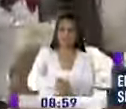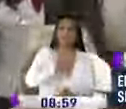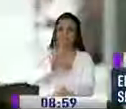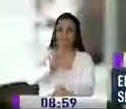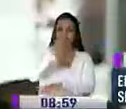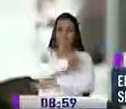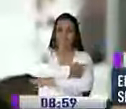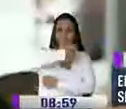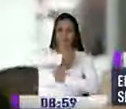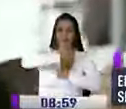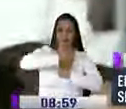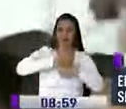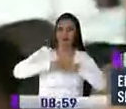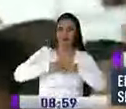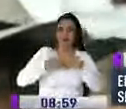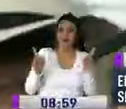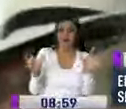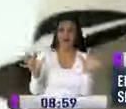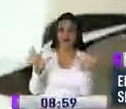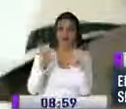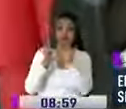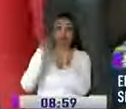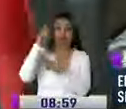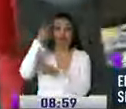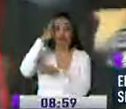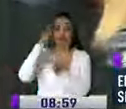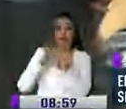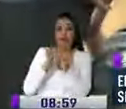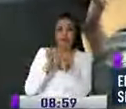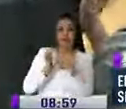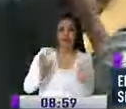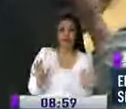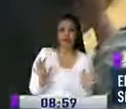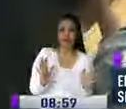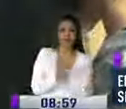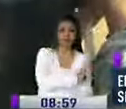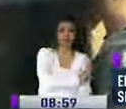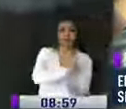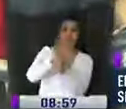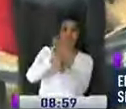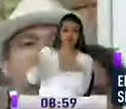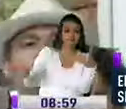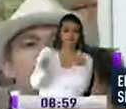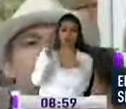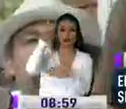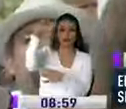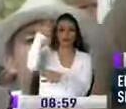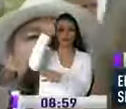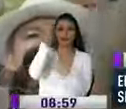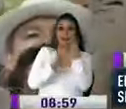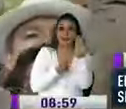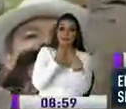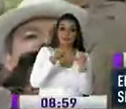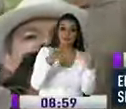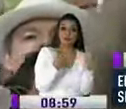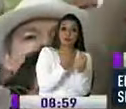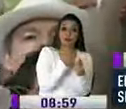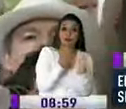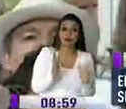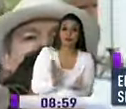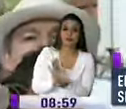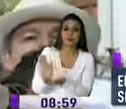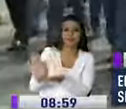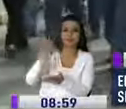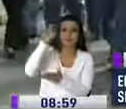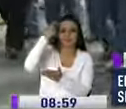día. Pero este acercamiento duró poco. Años después, las críticas en contra del régimen harían que los sindicatos y gremios se alejen del